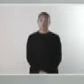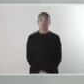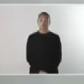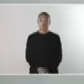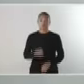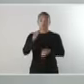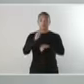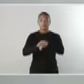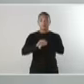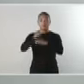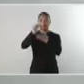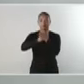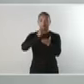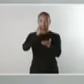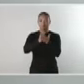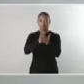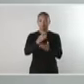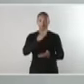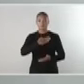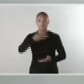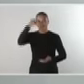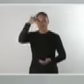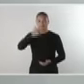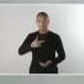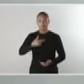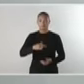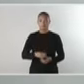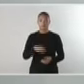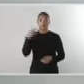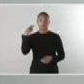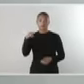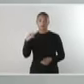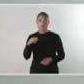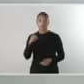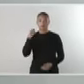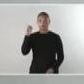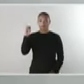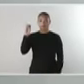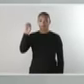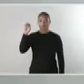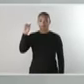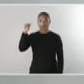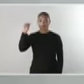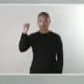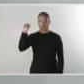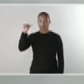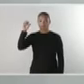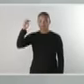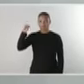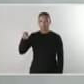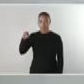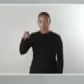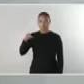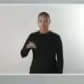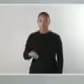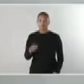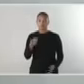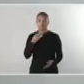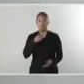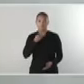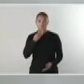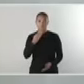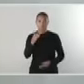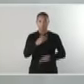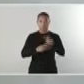amigos de Tamaulipas muy buenas noches a nombre del instituto electoral de Tamaulipas del jettam Sean